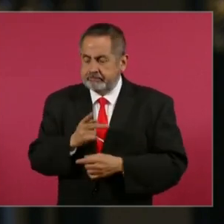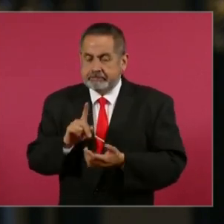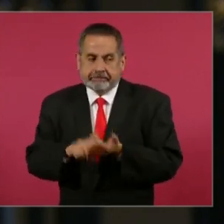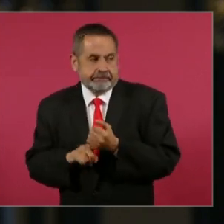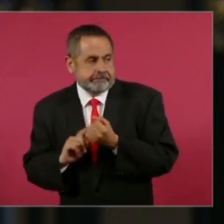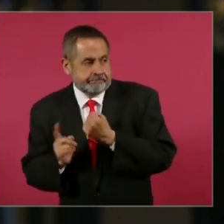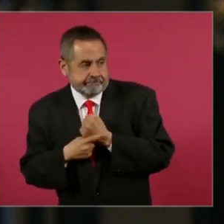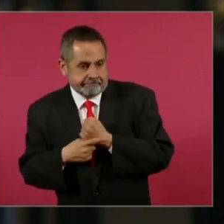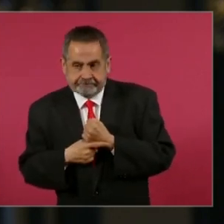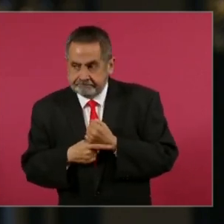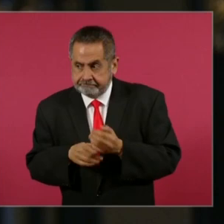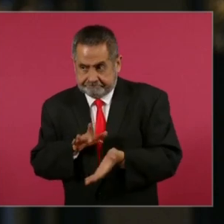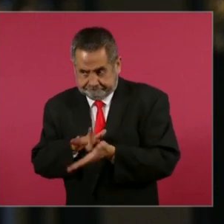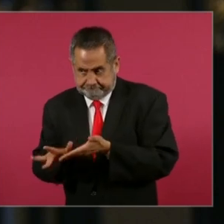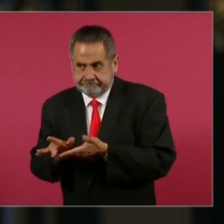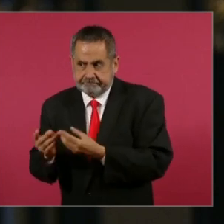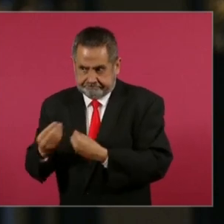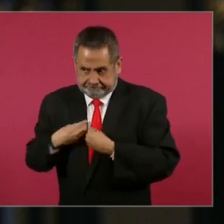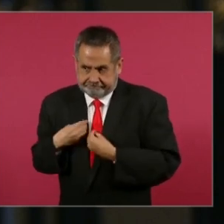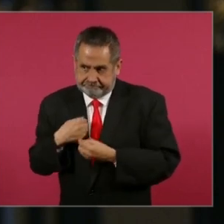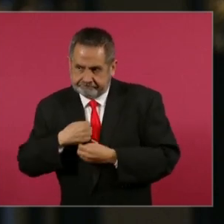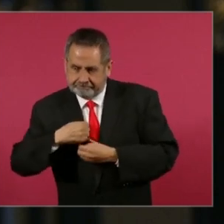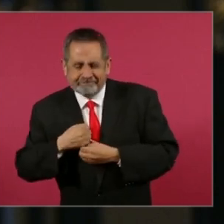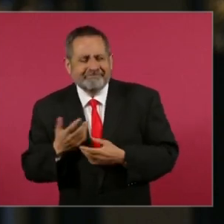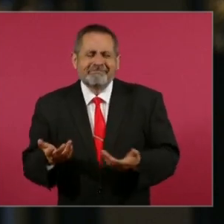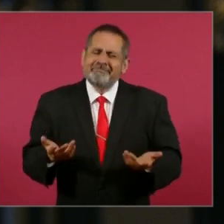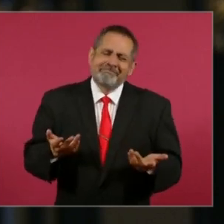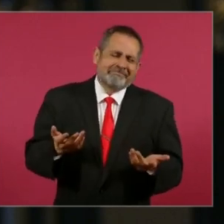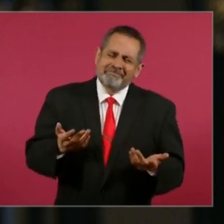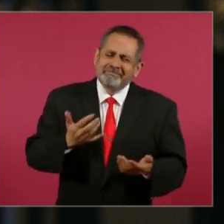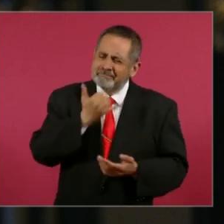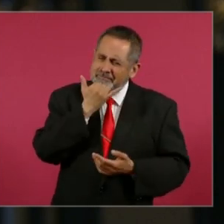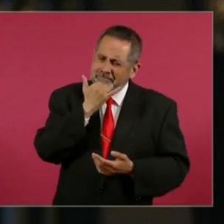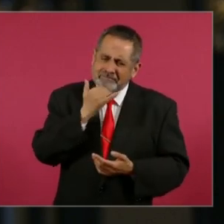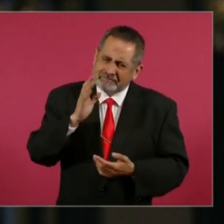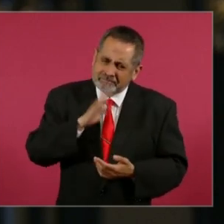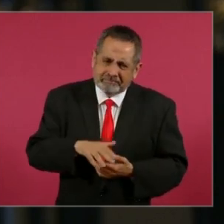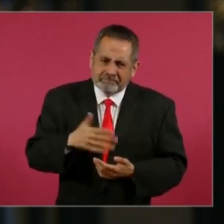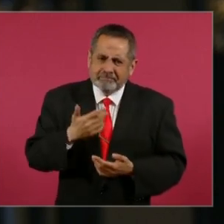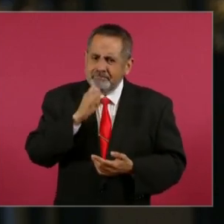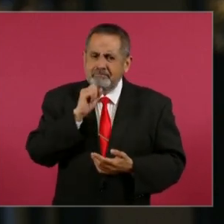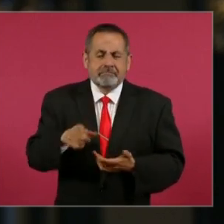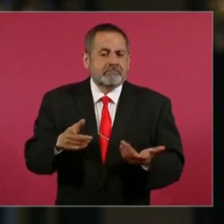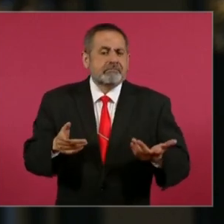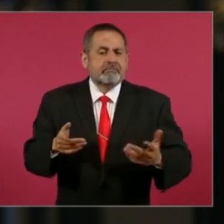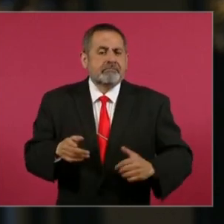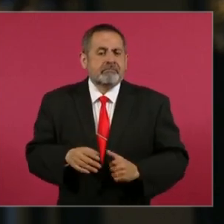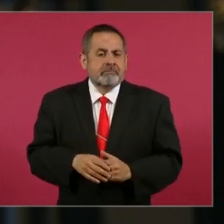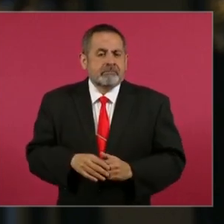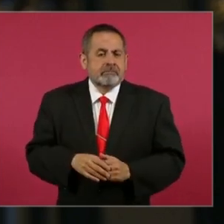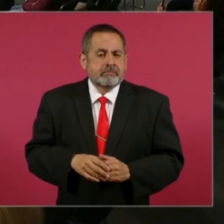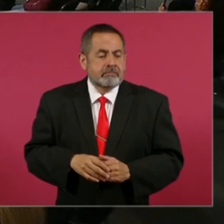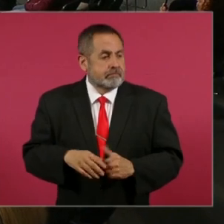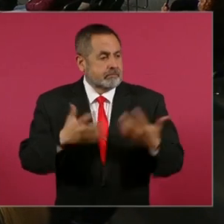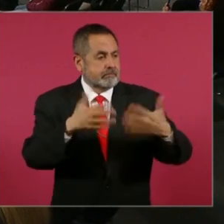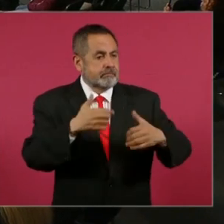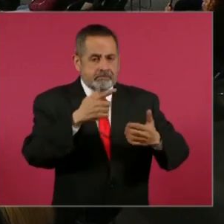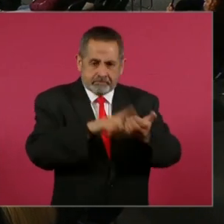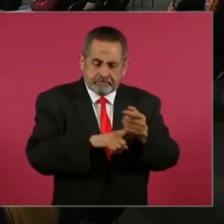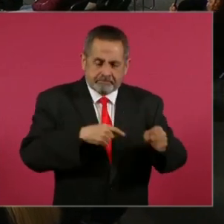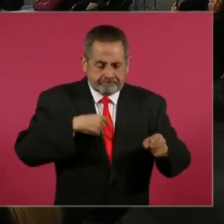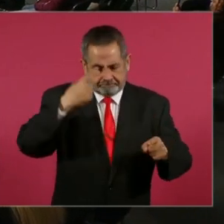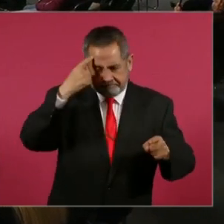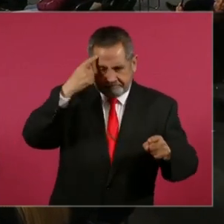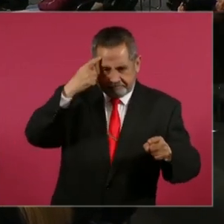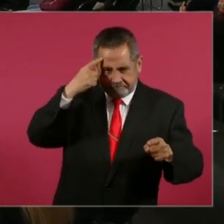acuerdos incumplidos, acuerdos en lo oscurito, pero también que pues no solamente los empresarios apuesten